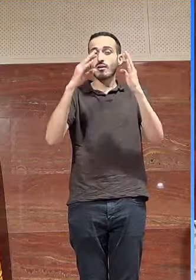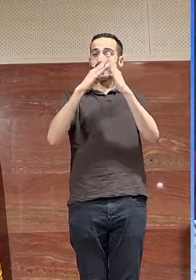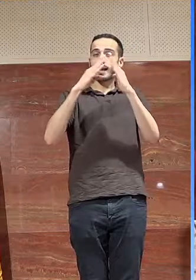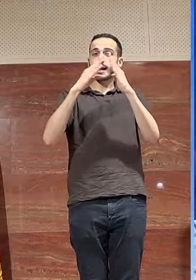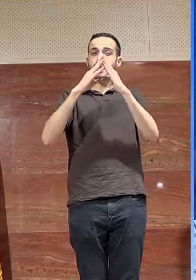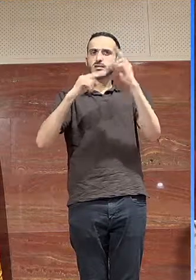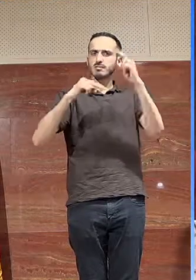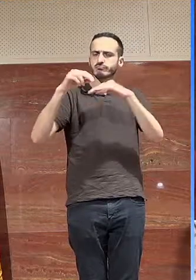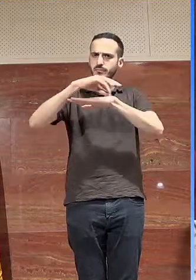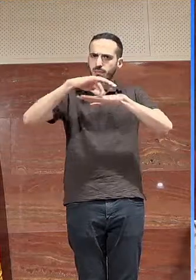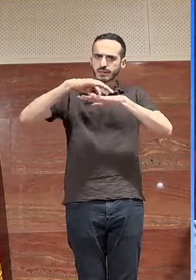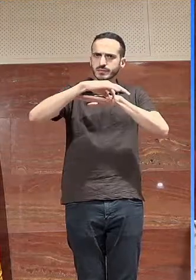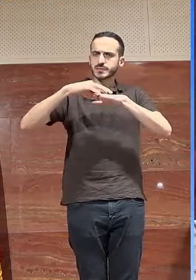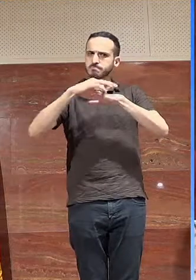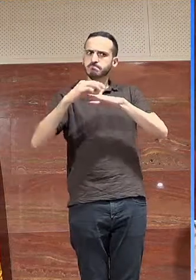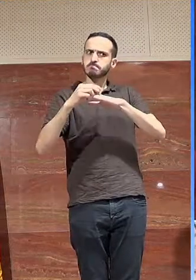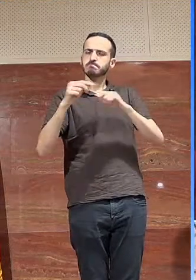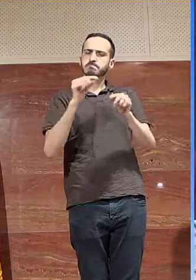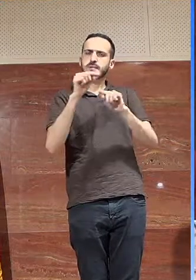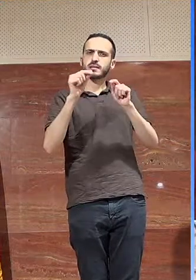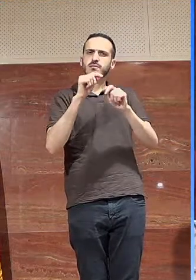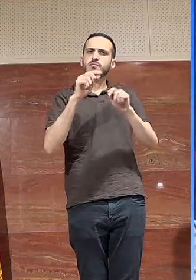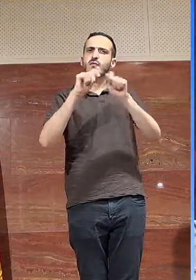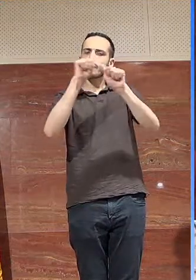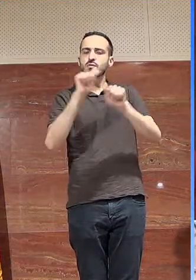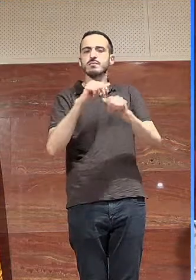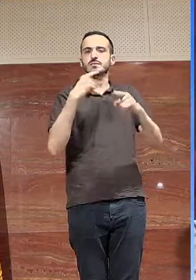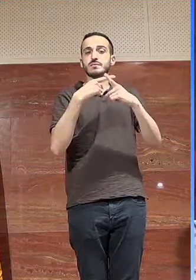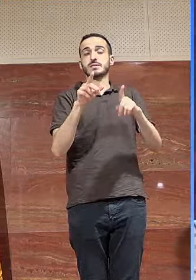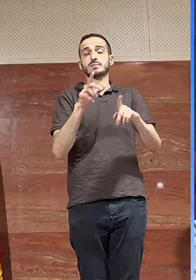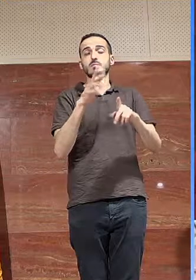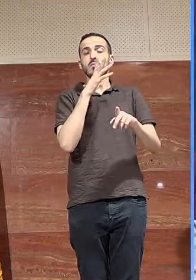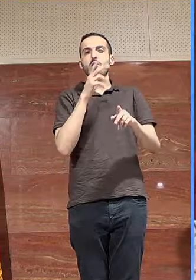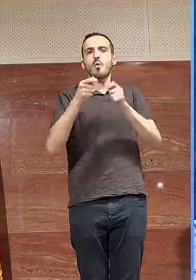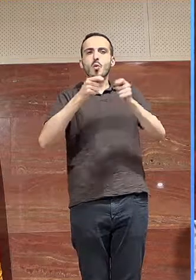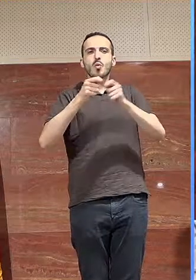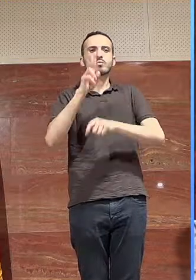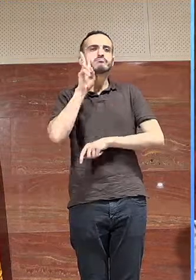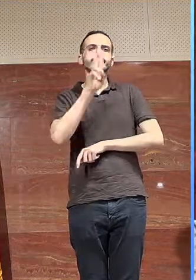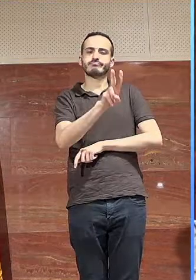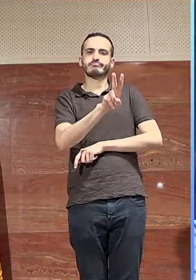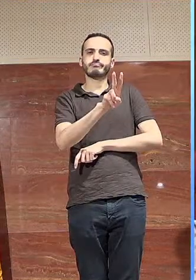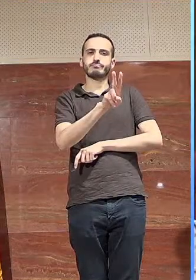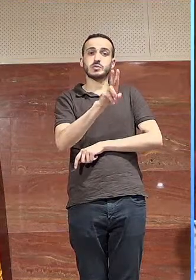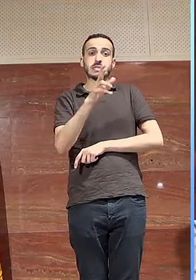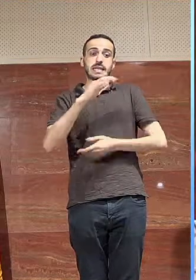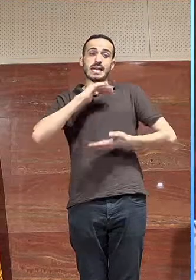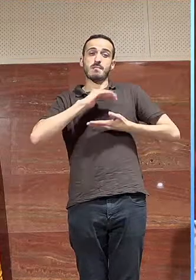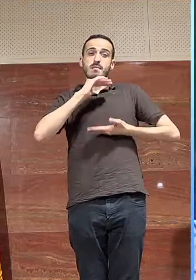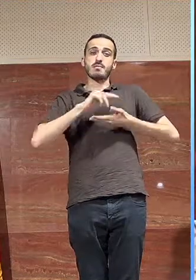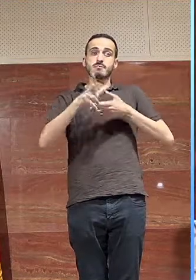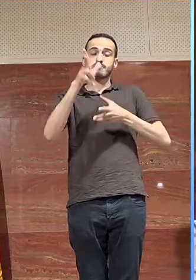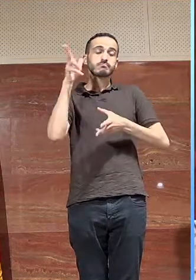Las personas sordas lo que demandan fundamentalmente es control visual, ¿no? Ya que no tienen esa capacidad de recibir